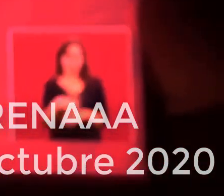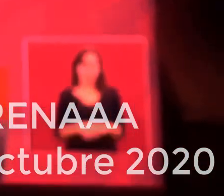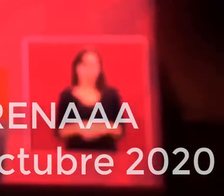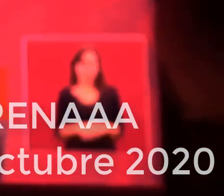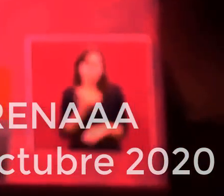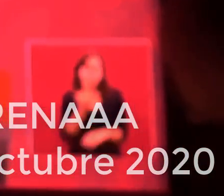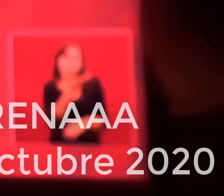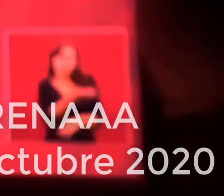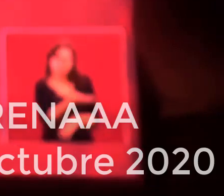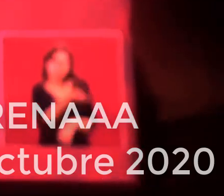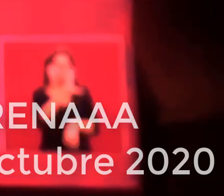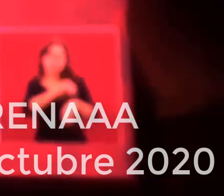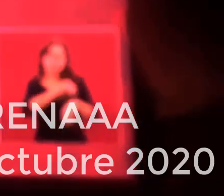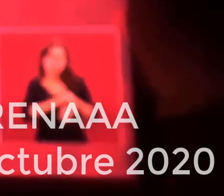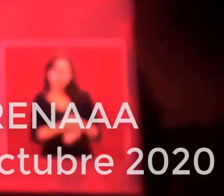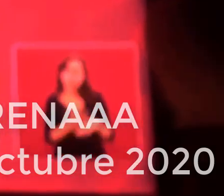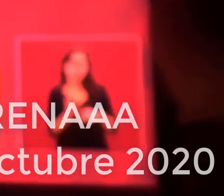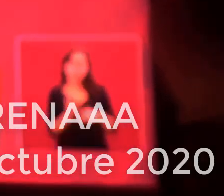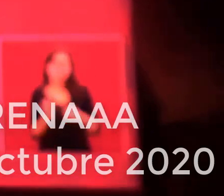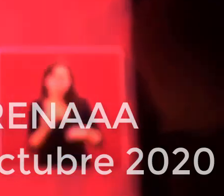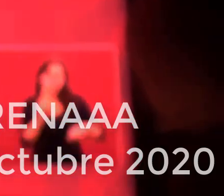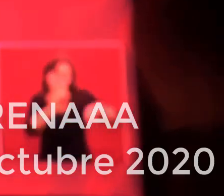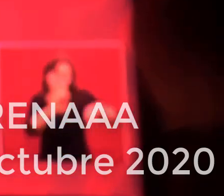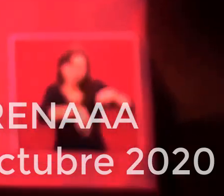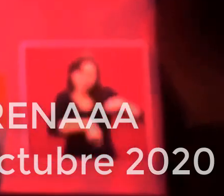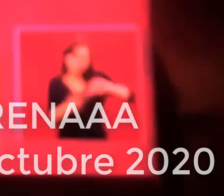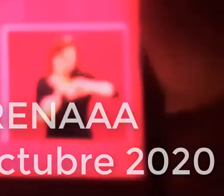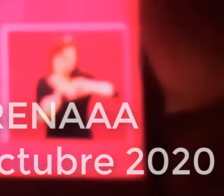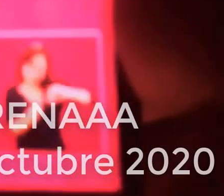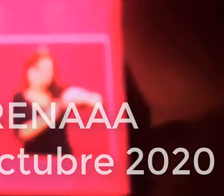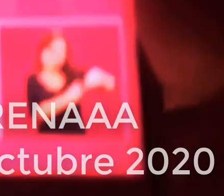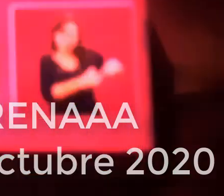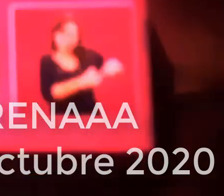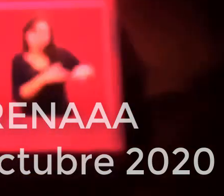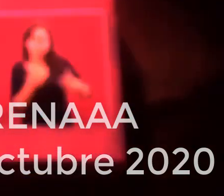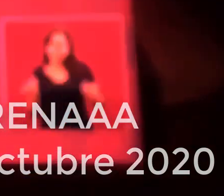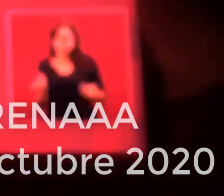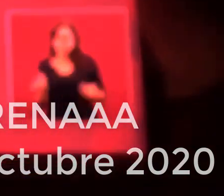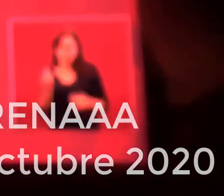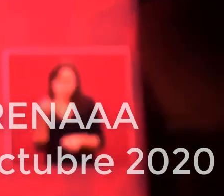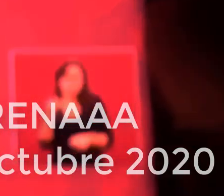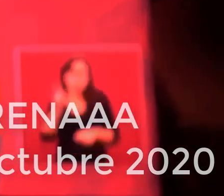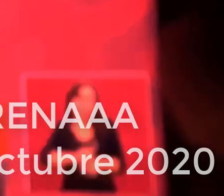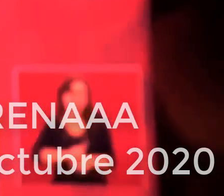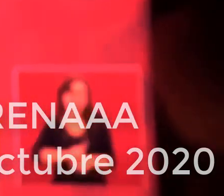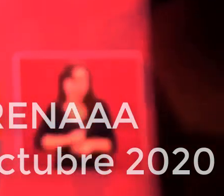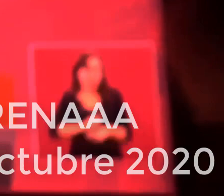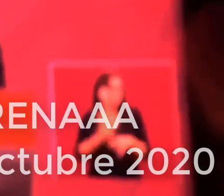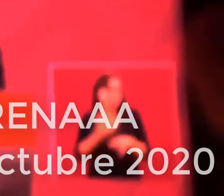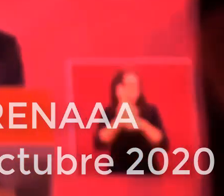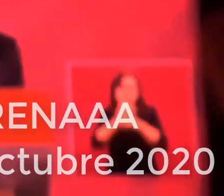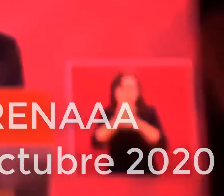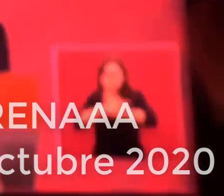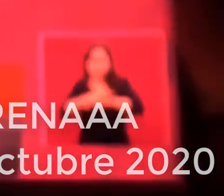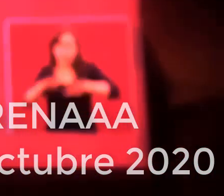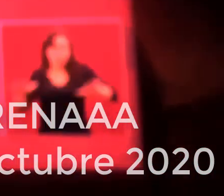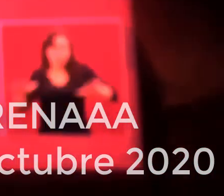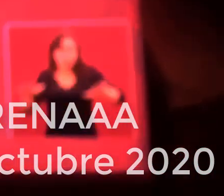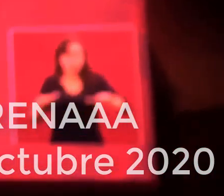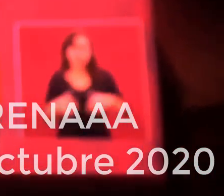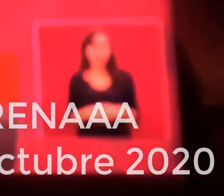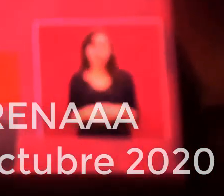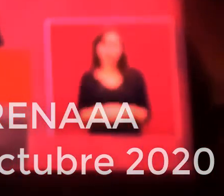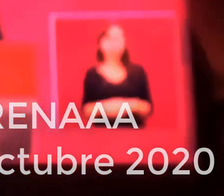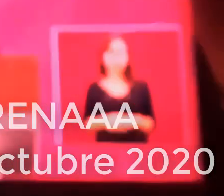y sería un día porque si una noche y un día para que